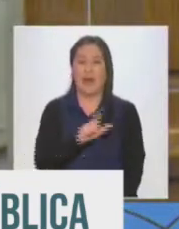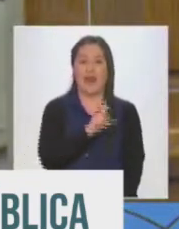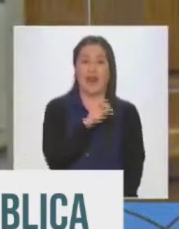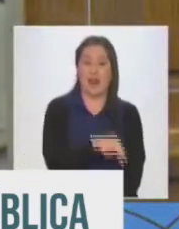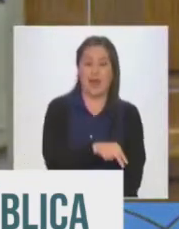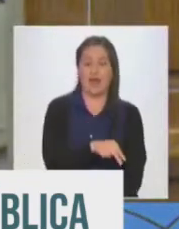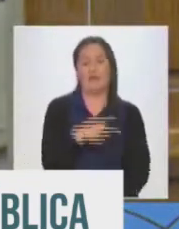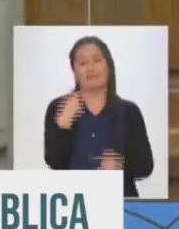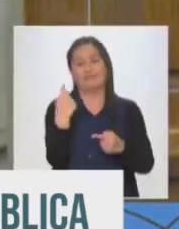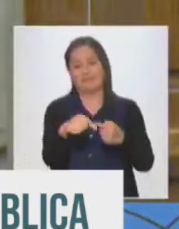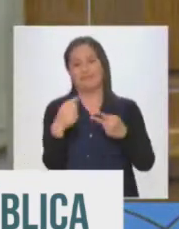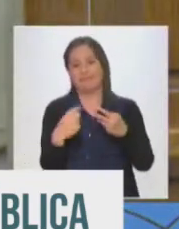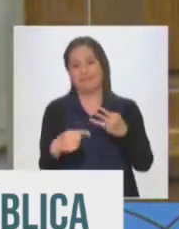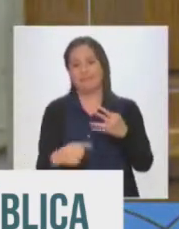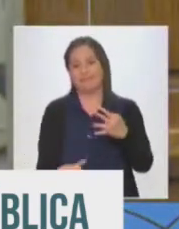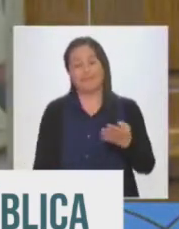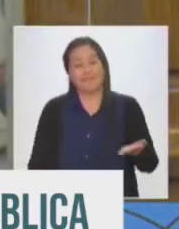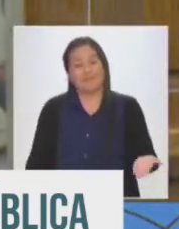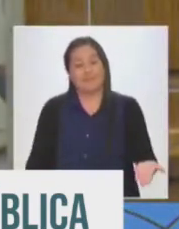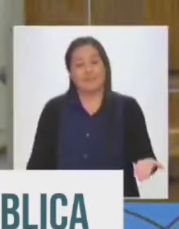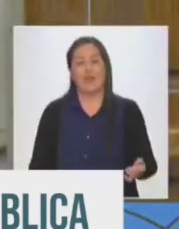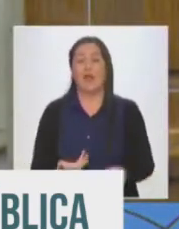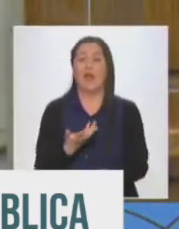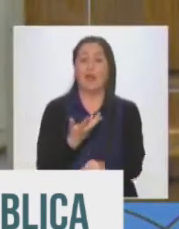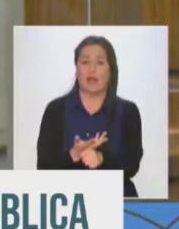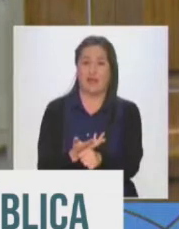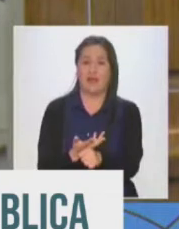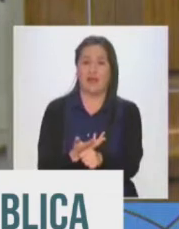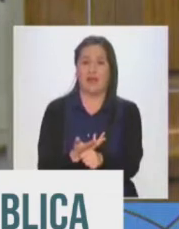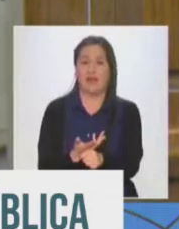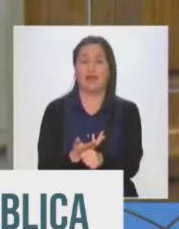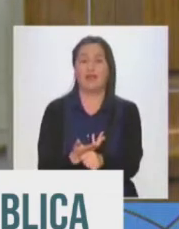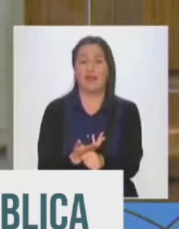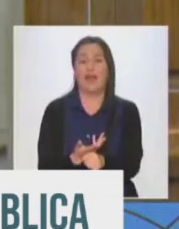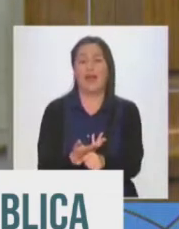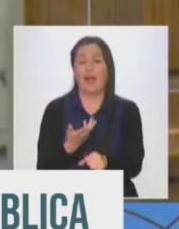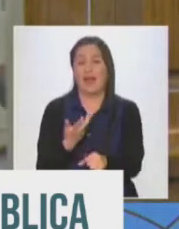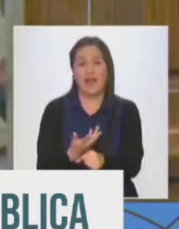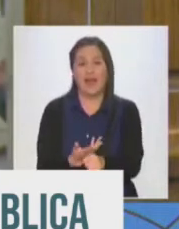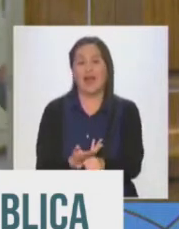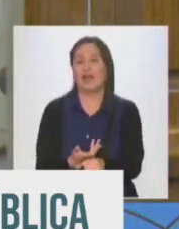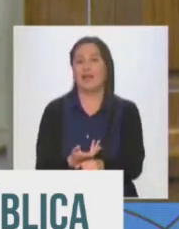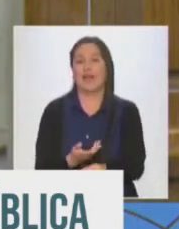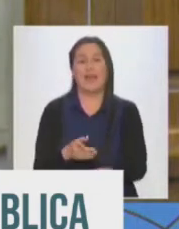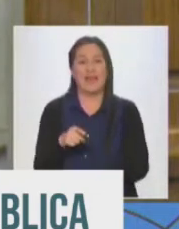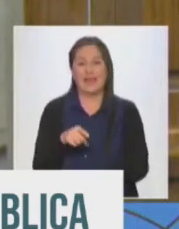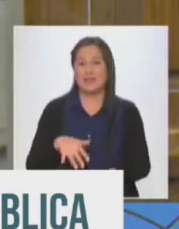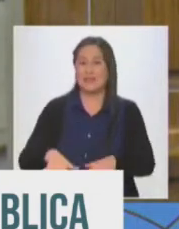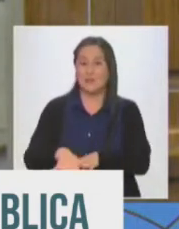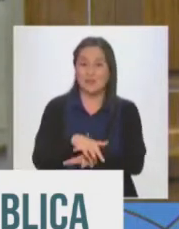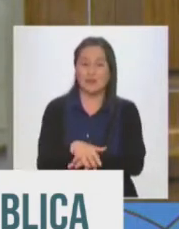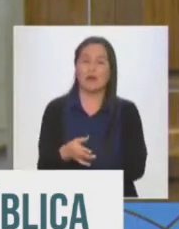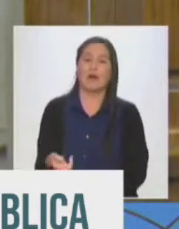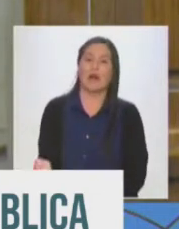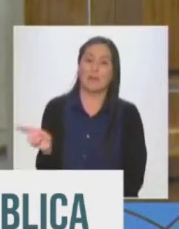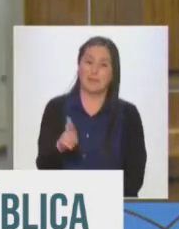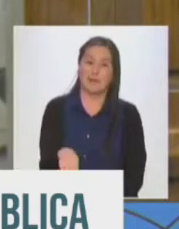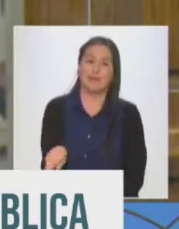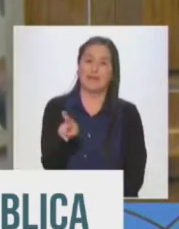etcétera. Por lo tanto, existe una cierta conducta reiterada y perseverante que duda cabe.